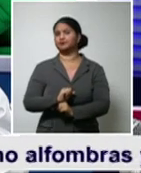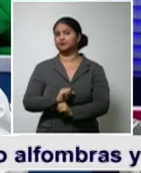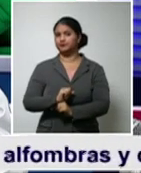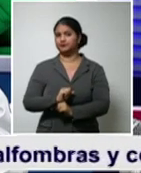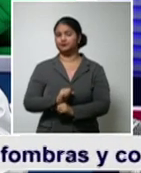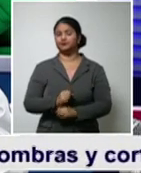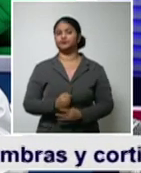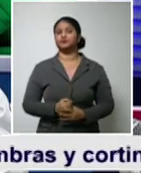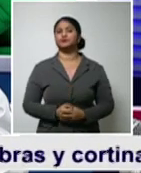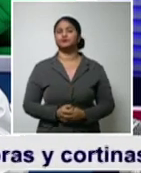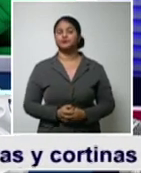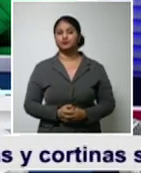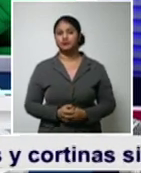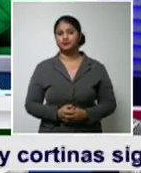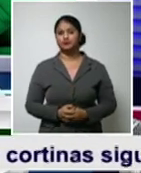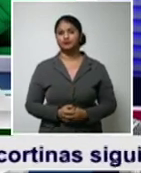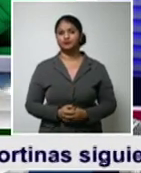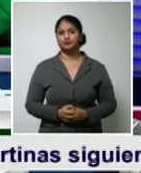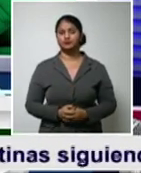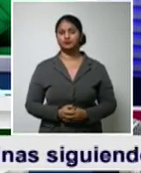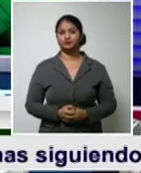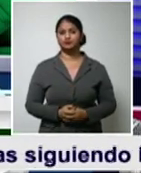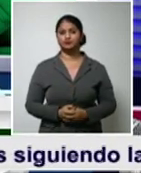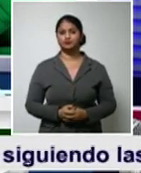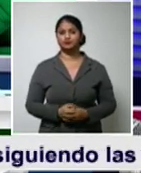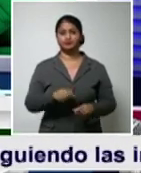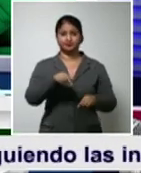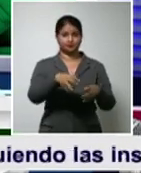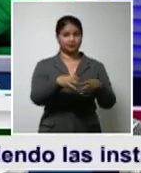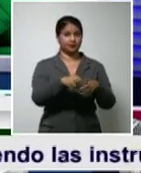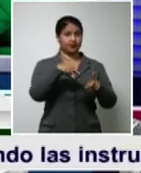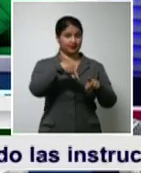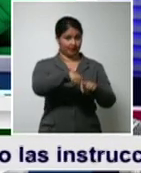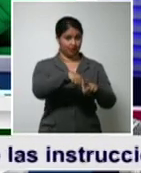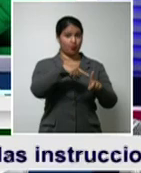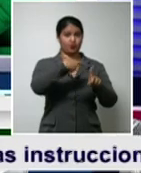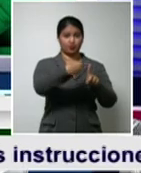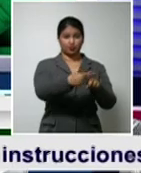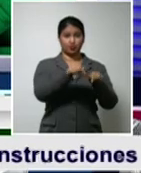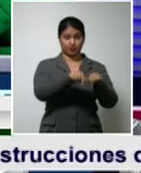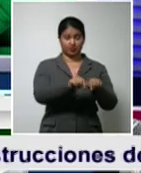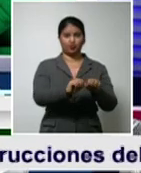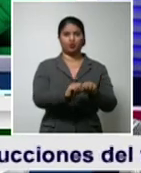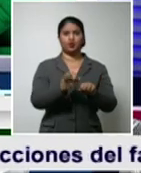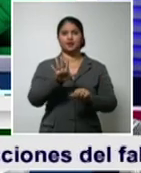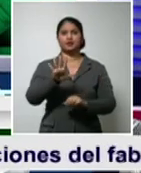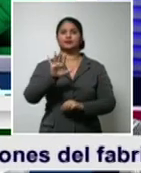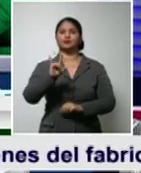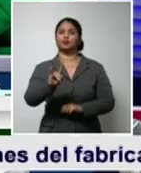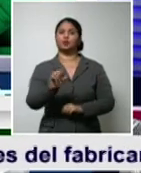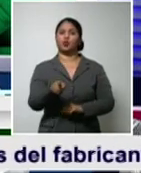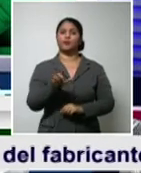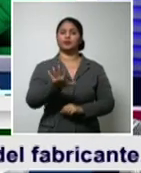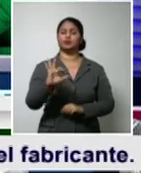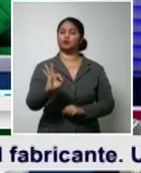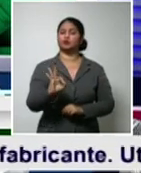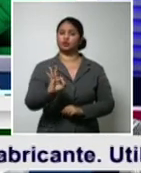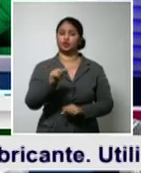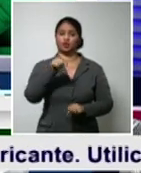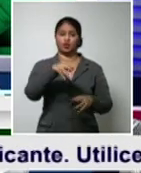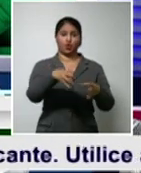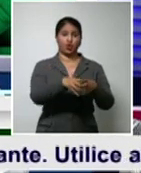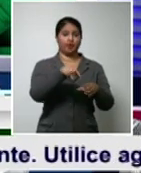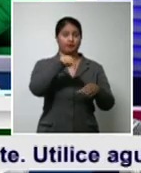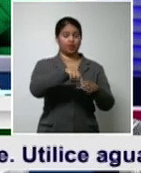El 59,5% de todos los diagnosticados ayer asintomáticos, yo lo decía ahorita, no tenemos la